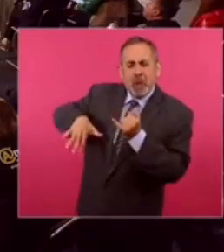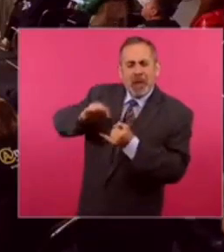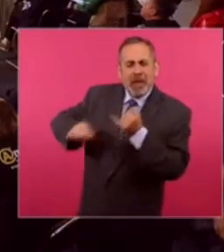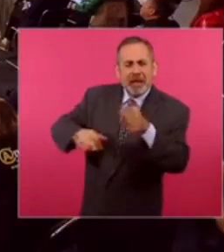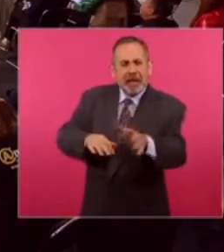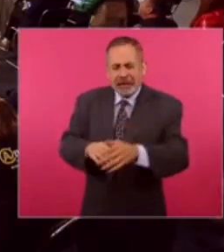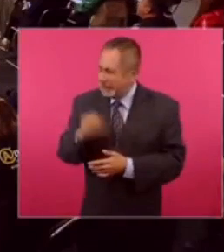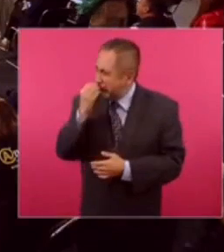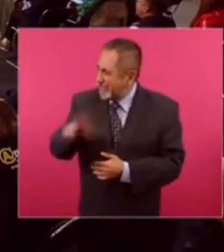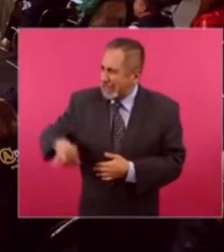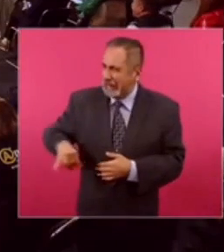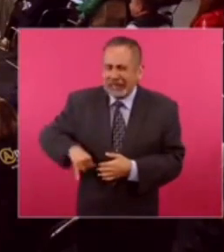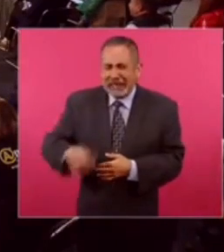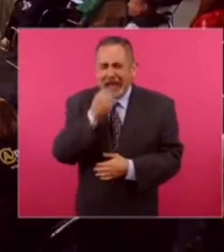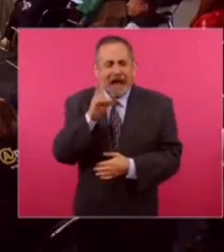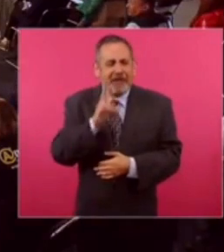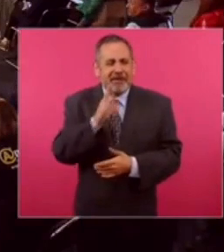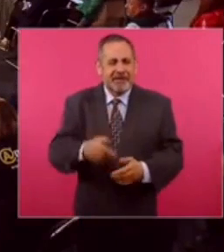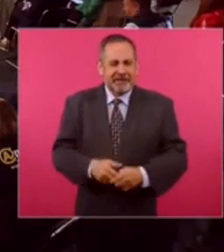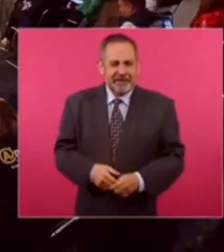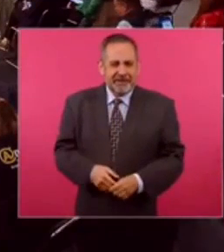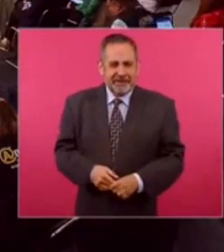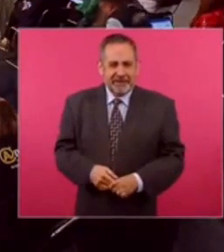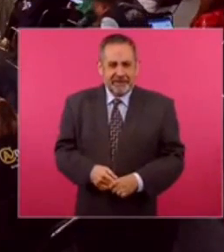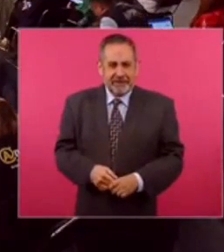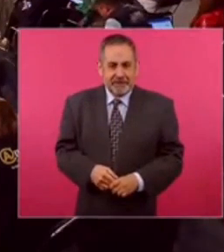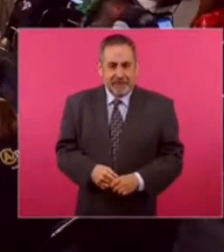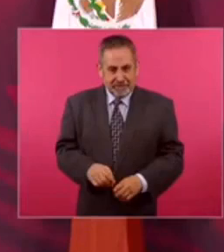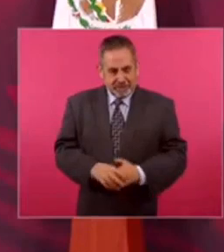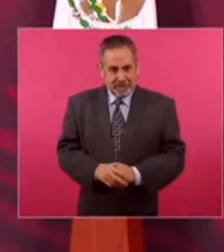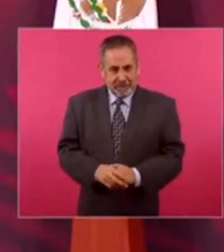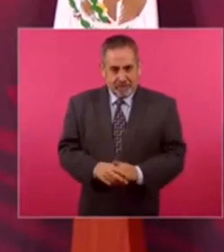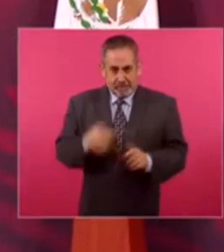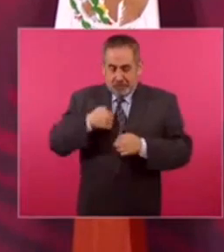resulta interesante no